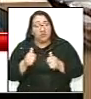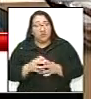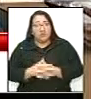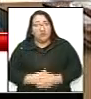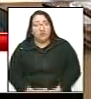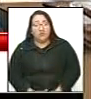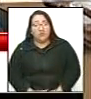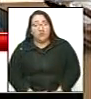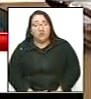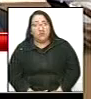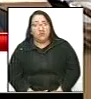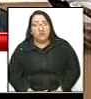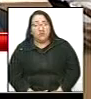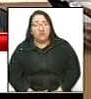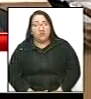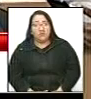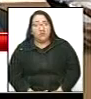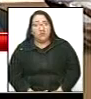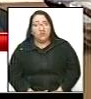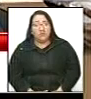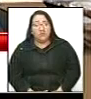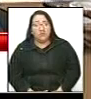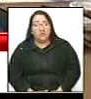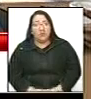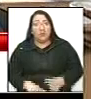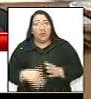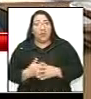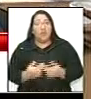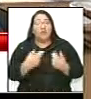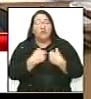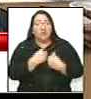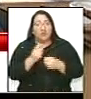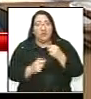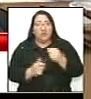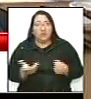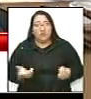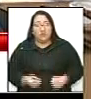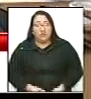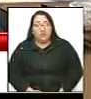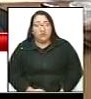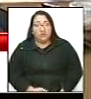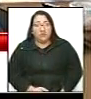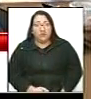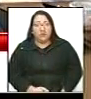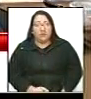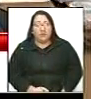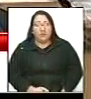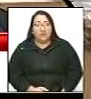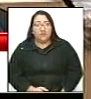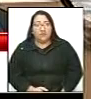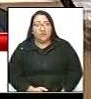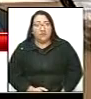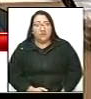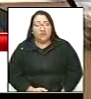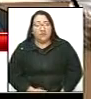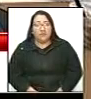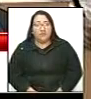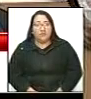Está en tela de juicio la responsabilidad de las personas. Entonces, lo que yo he